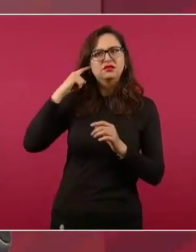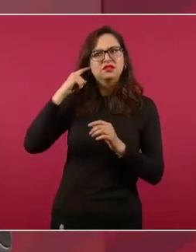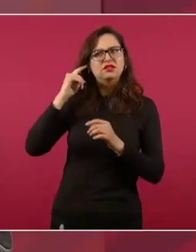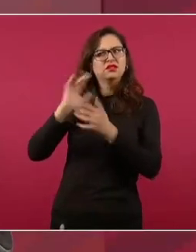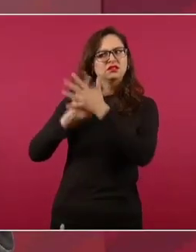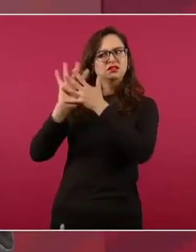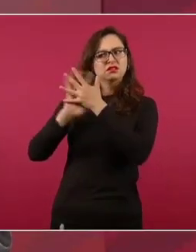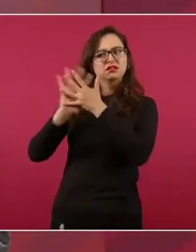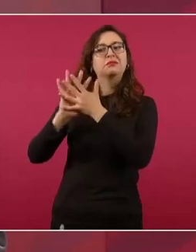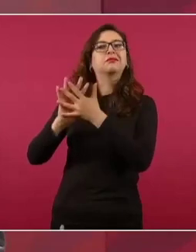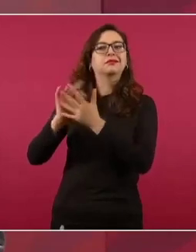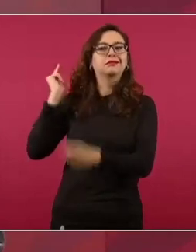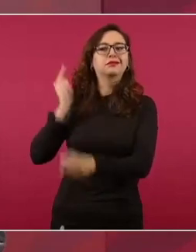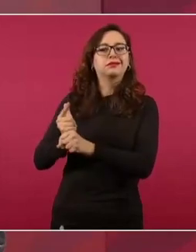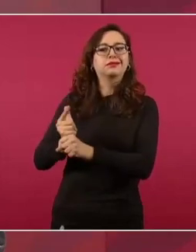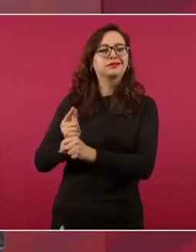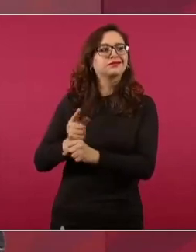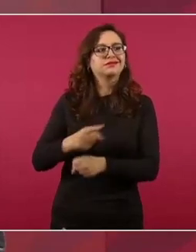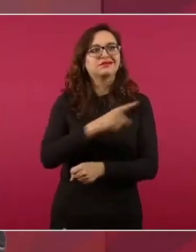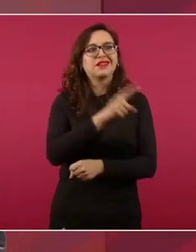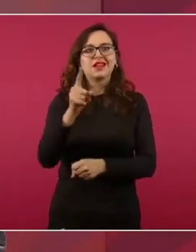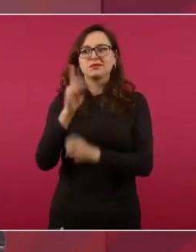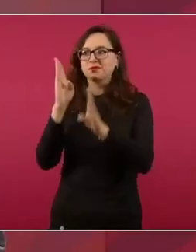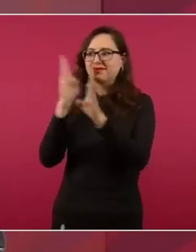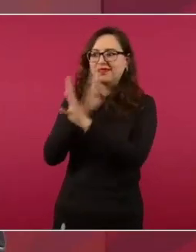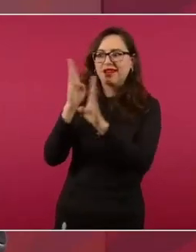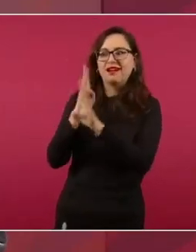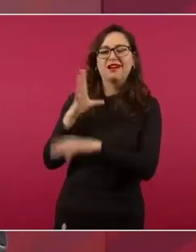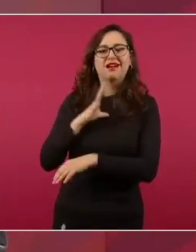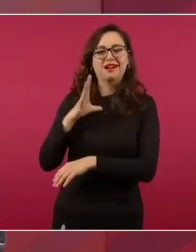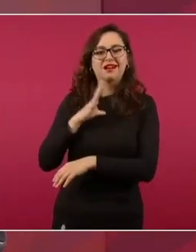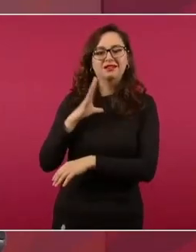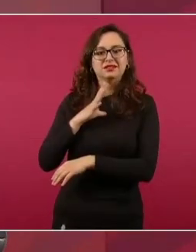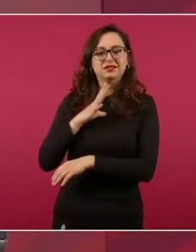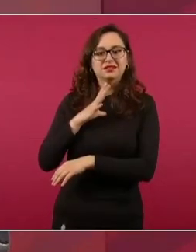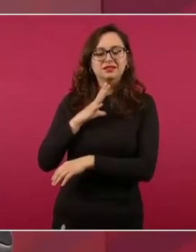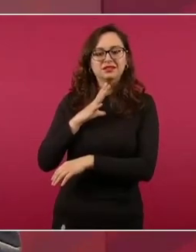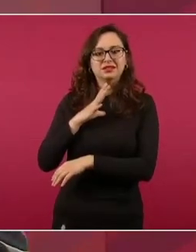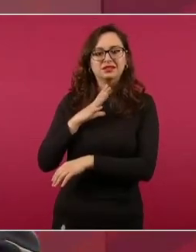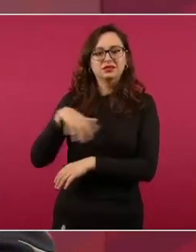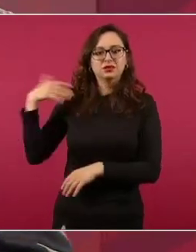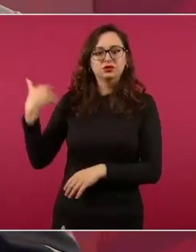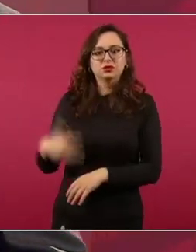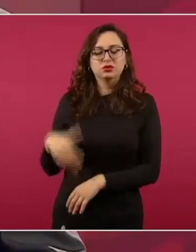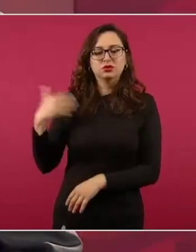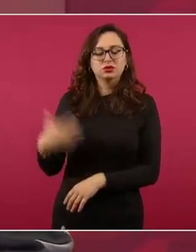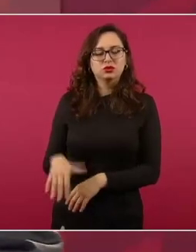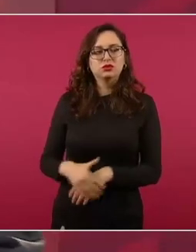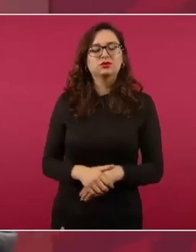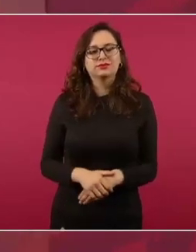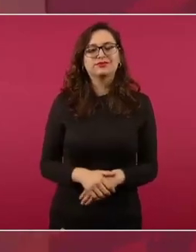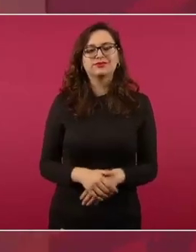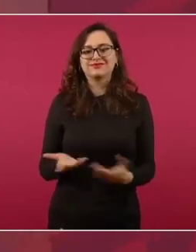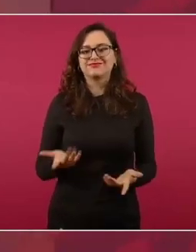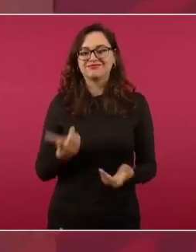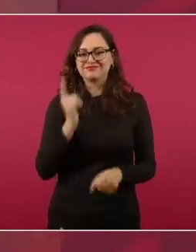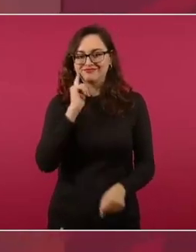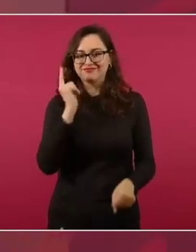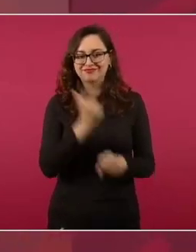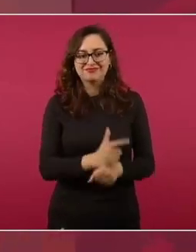Y empezaba, ¿no?, todo el espionaje y nos reíamos de que tenían